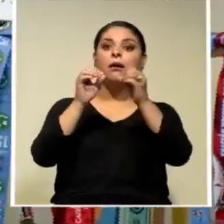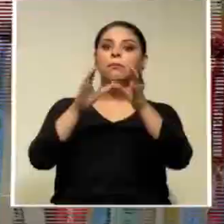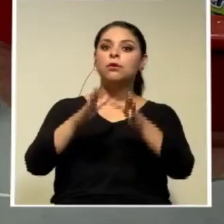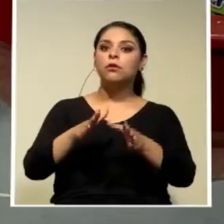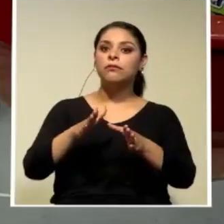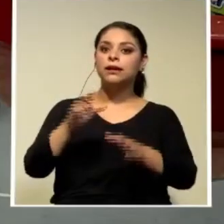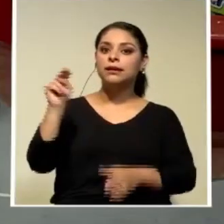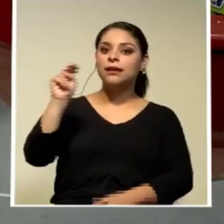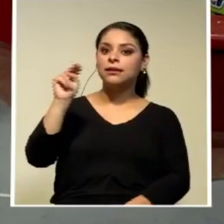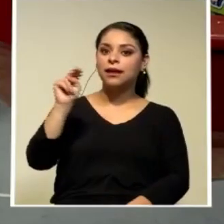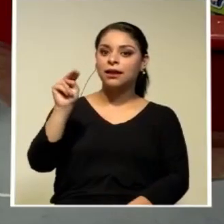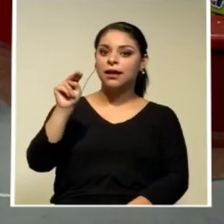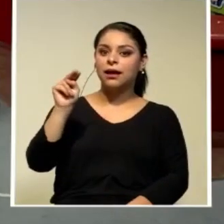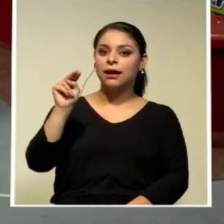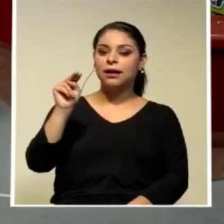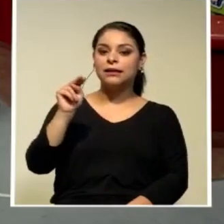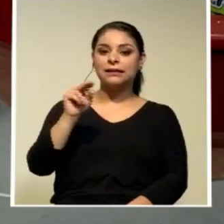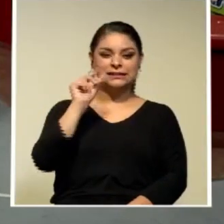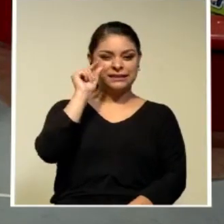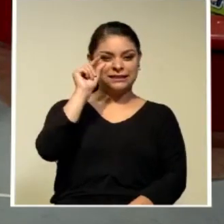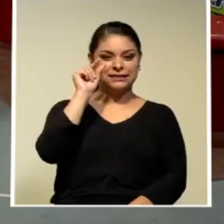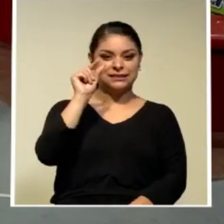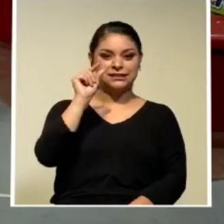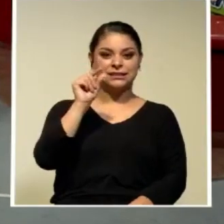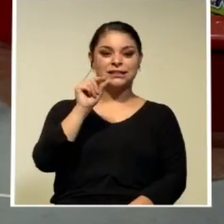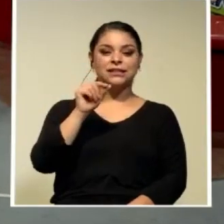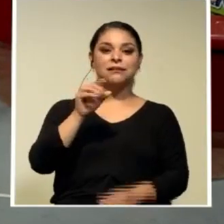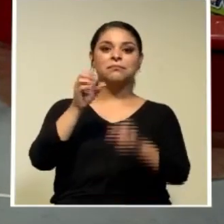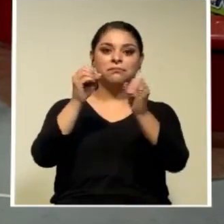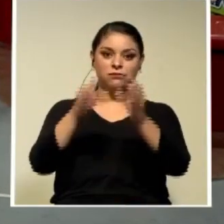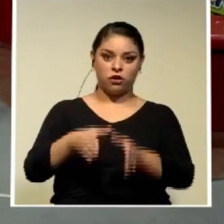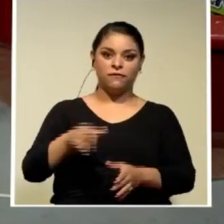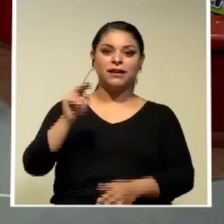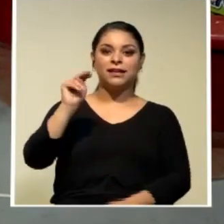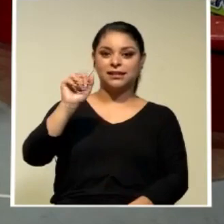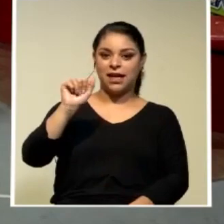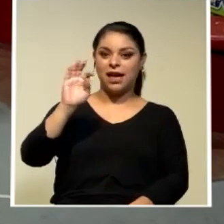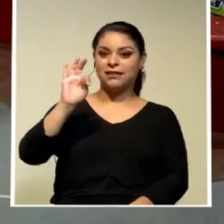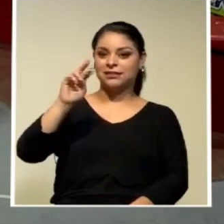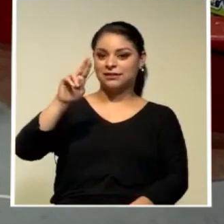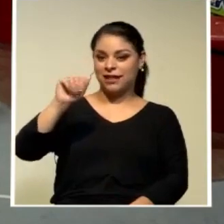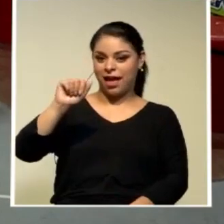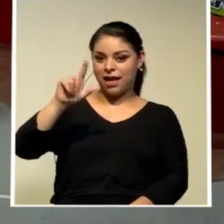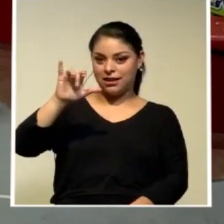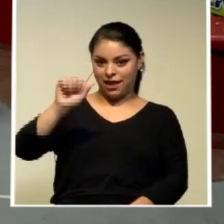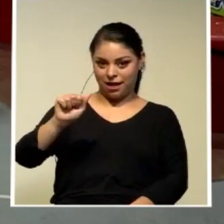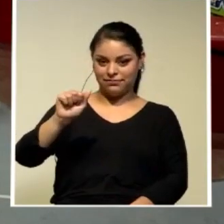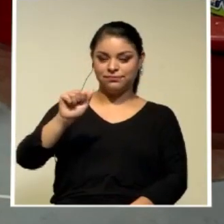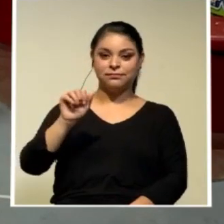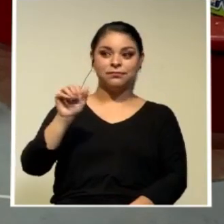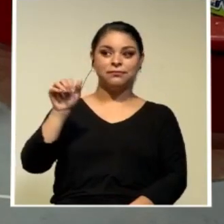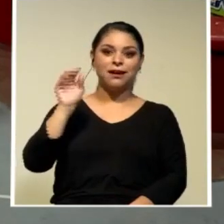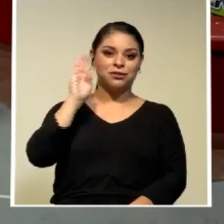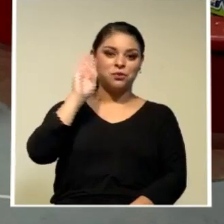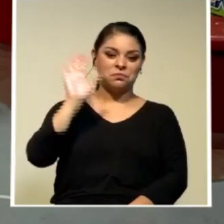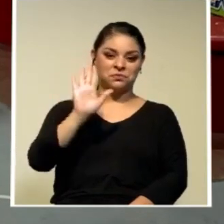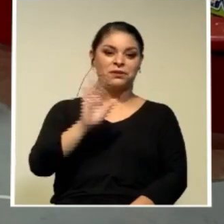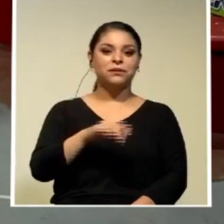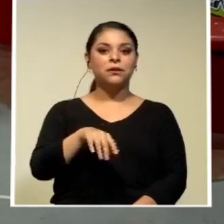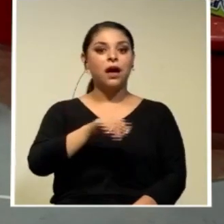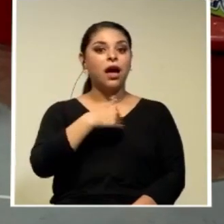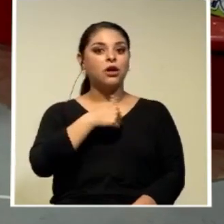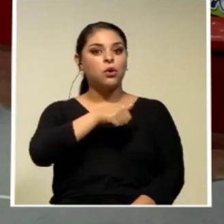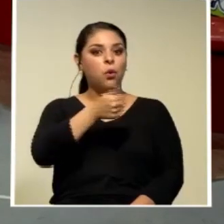niña Natalia. Ya casi, niña Natalia nos va a saludar. Pero antes, tenemos a otro invitado por allí. ¿Otro? ¿Quién